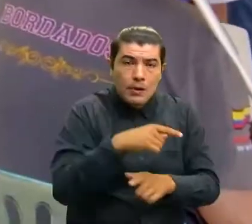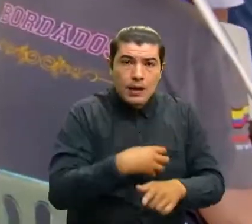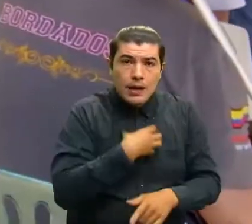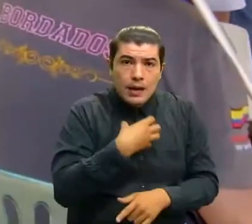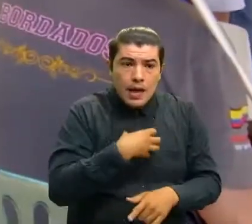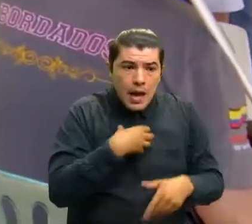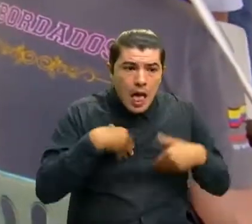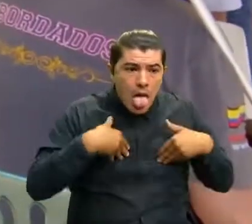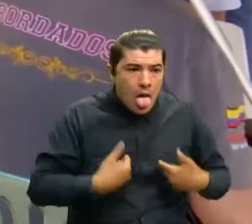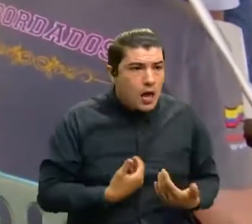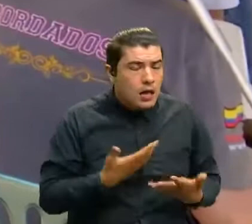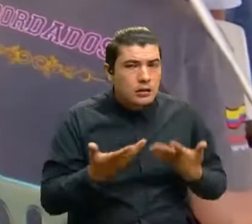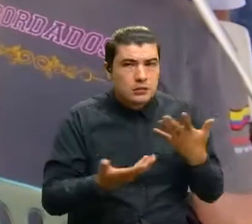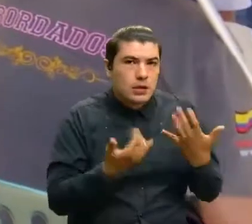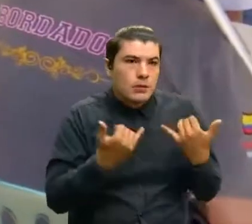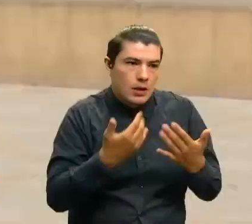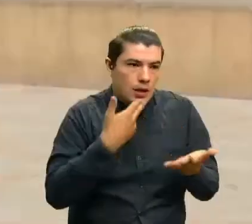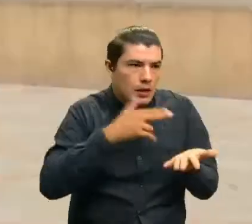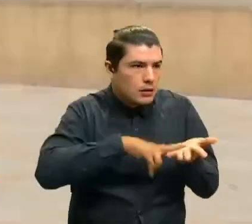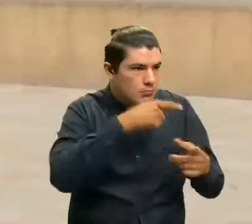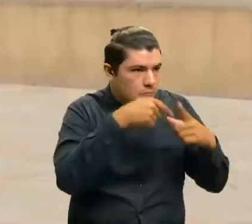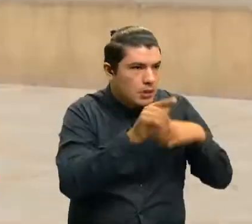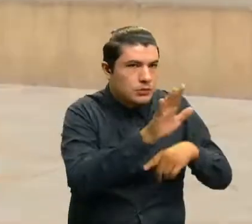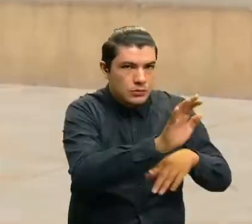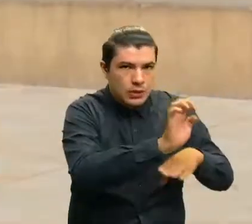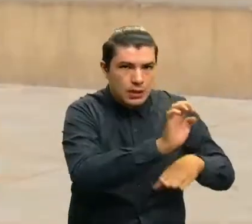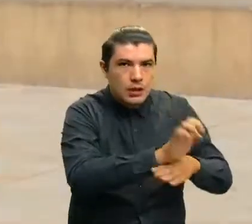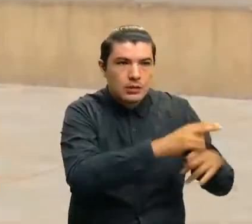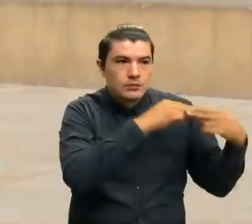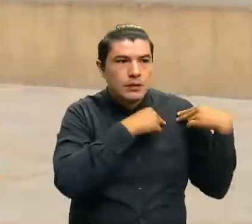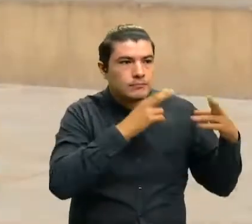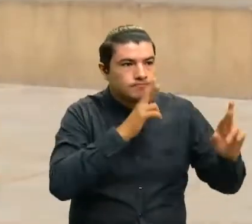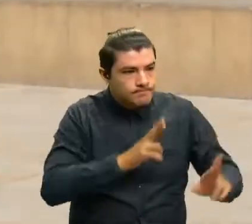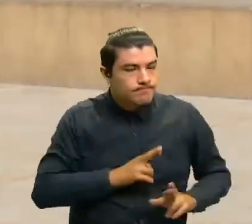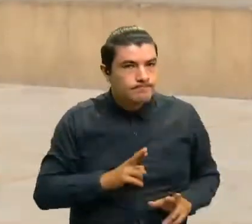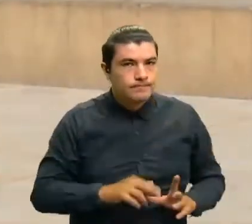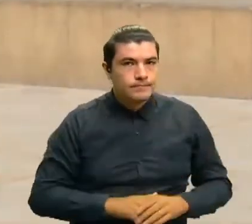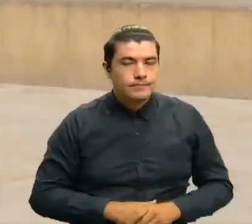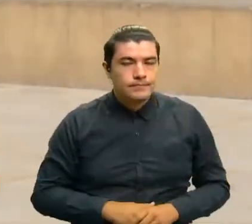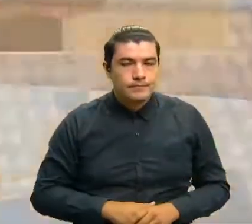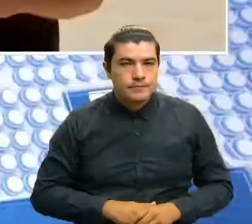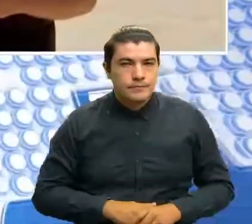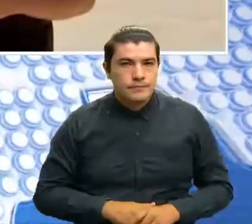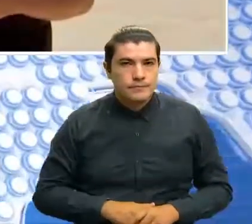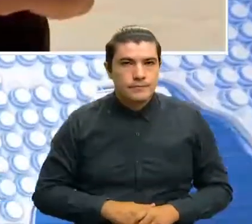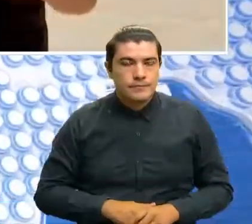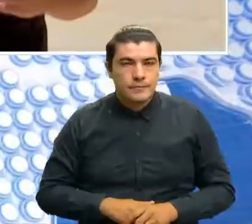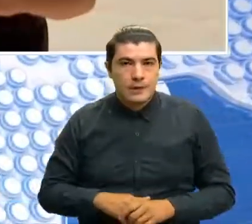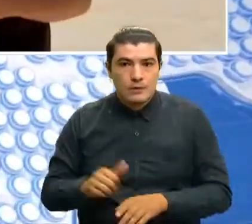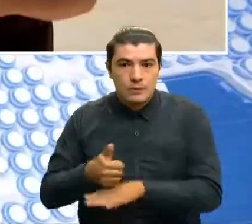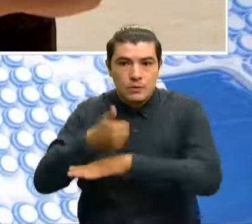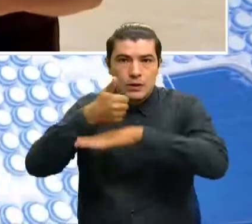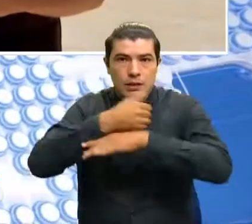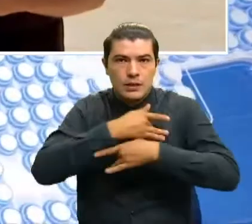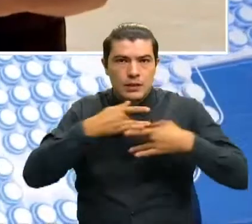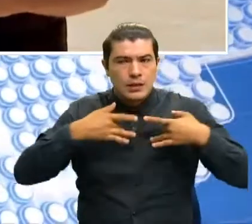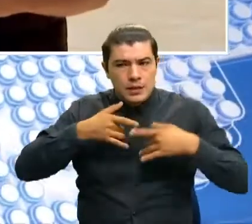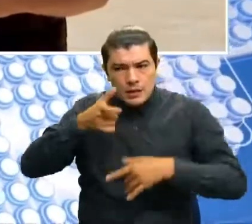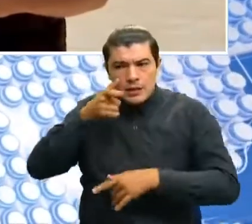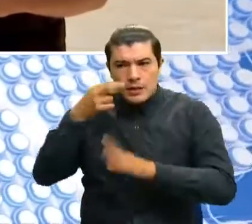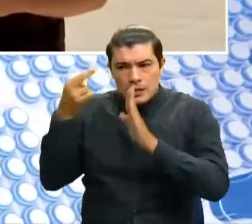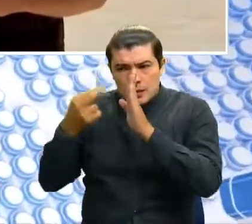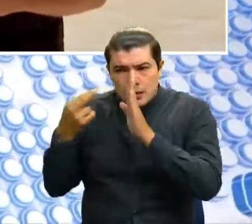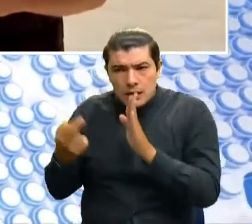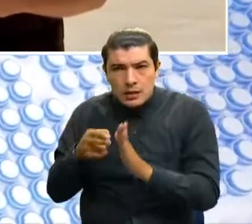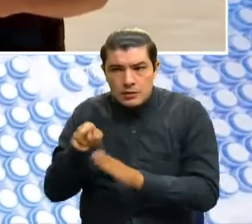peticiones a los entes encargados. Por parte de la Dirección Local de Salud se va a realizar un seguimiento a estos casos con el fin de llegar a un